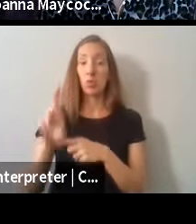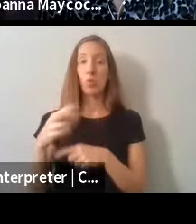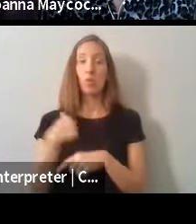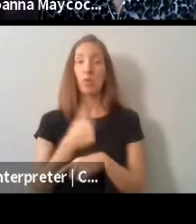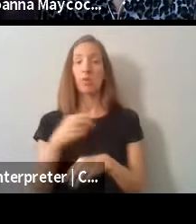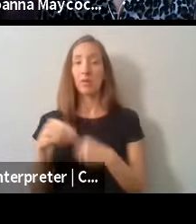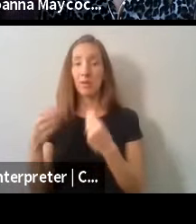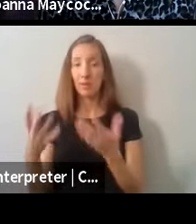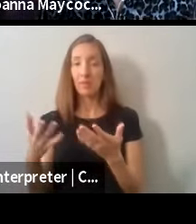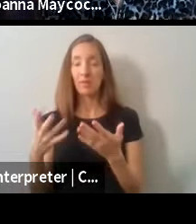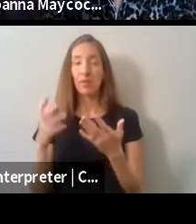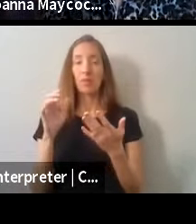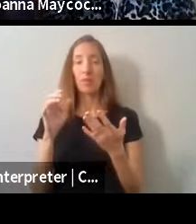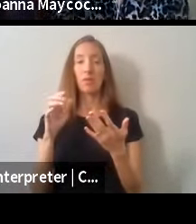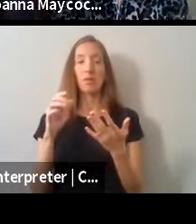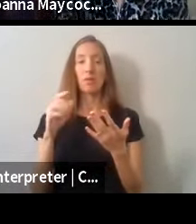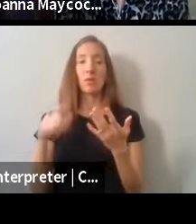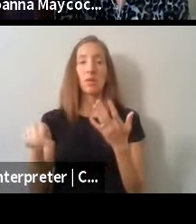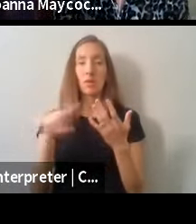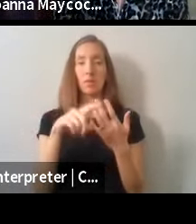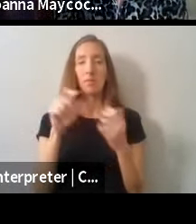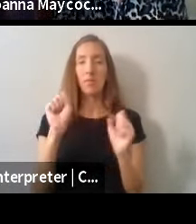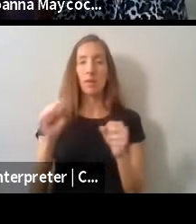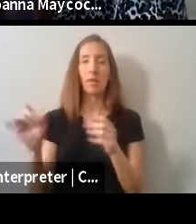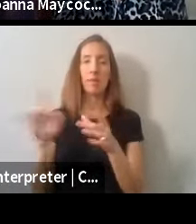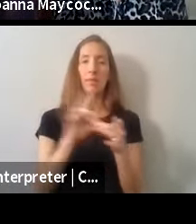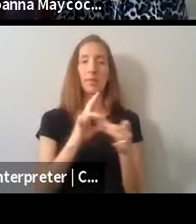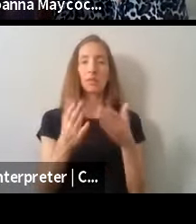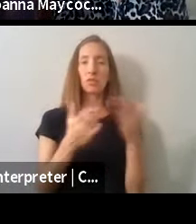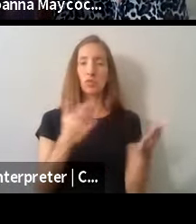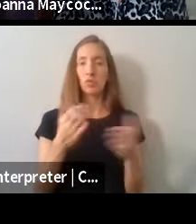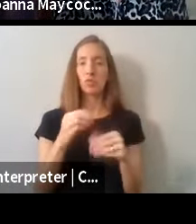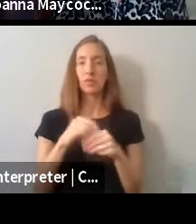y también incluye la atención por violencia basada en género.